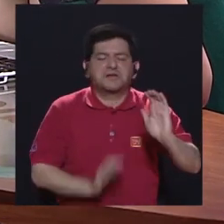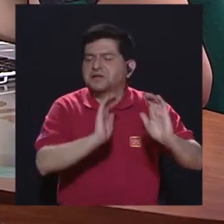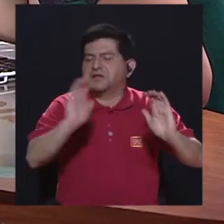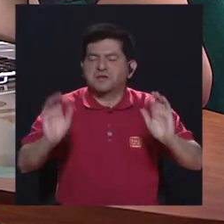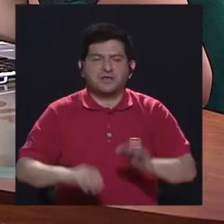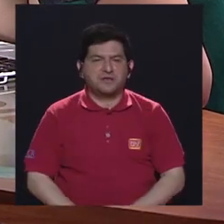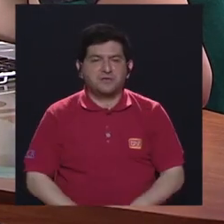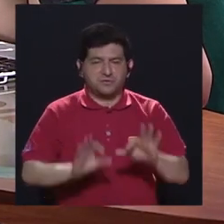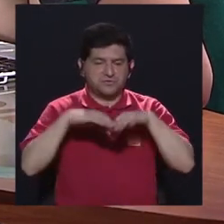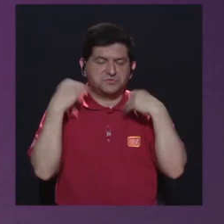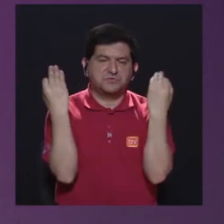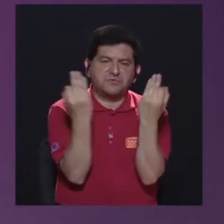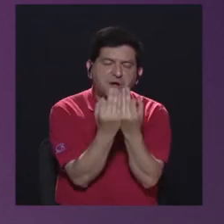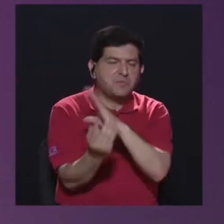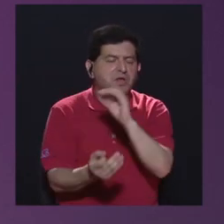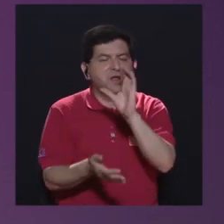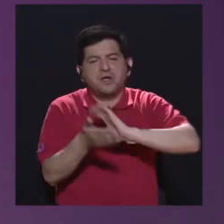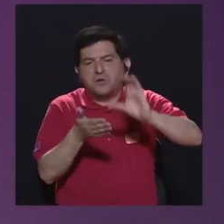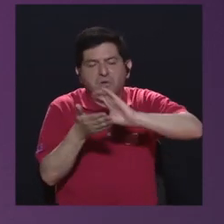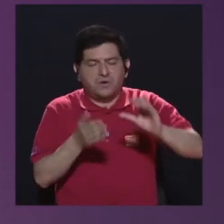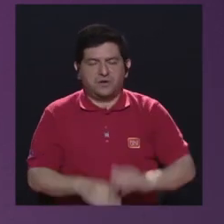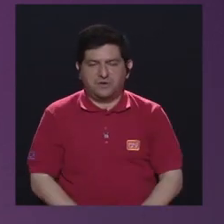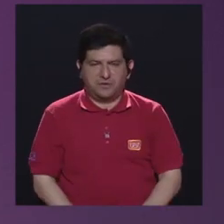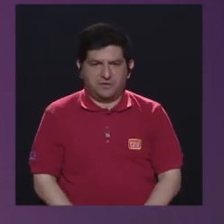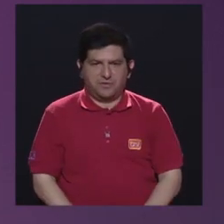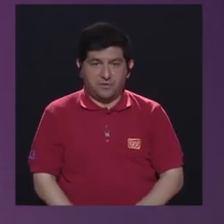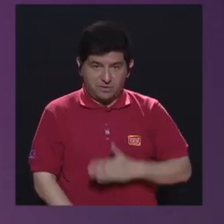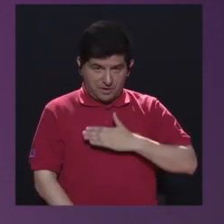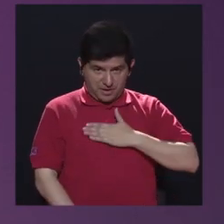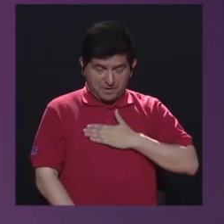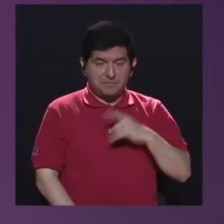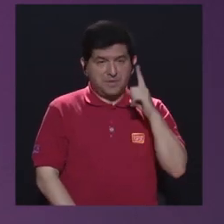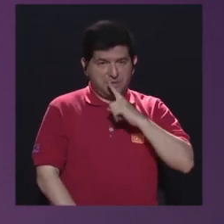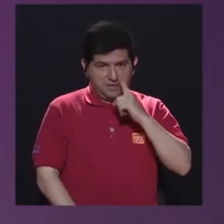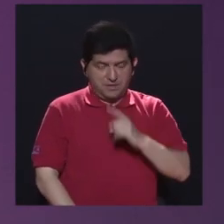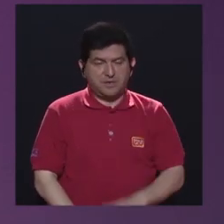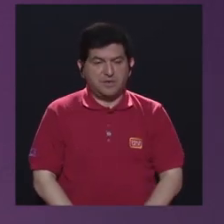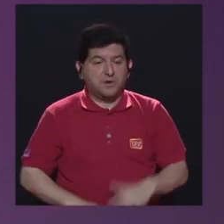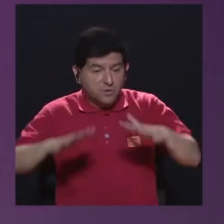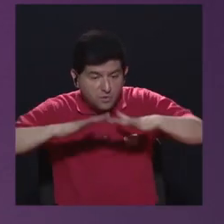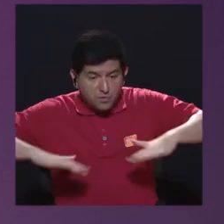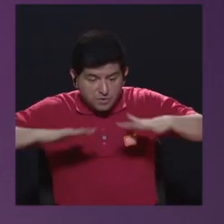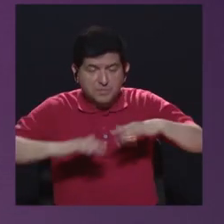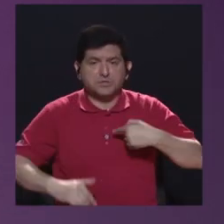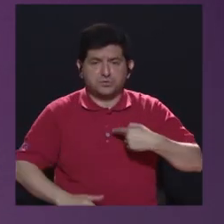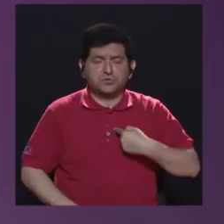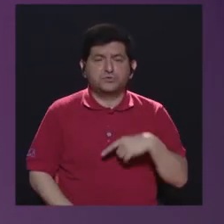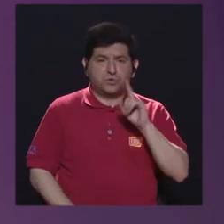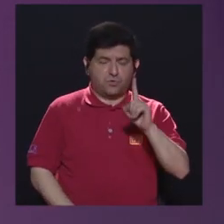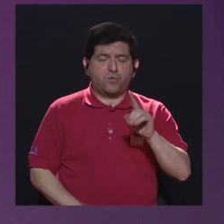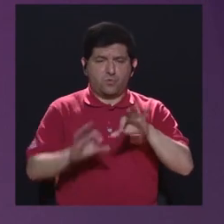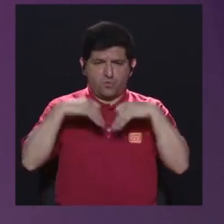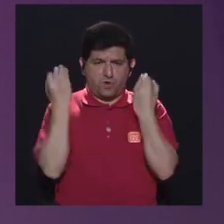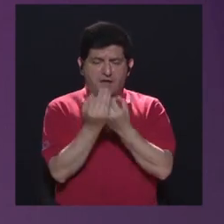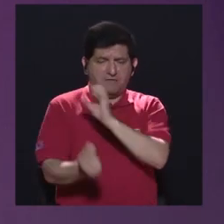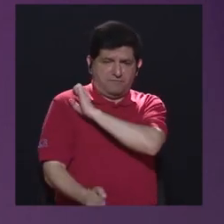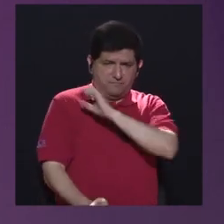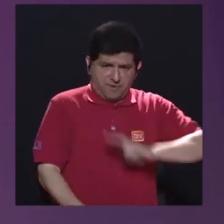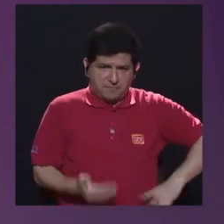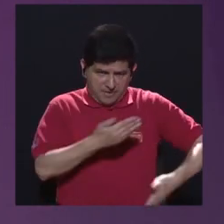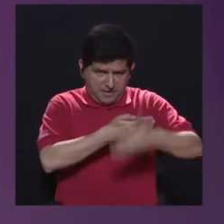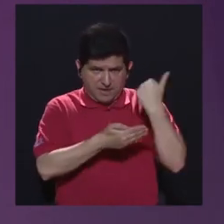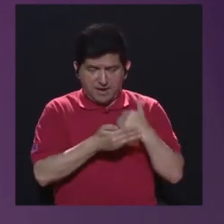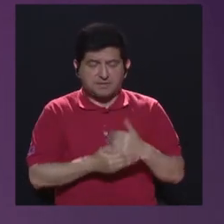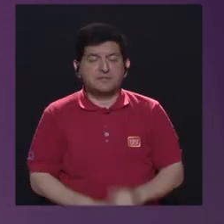la familia y en el colegio. Y para mí la prostitución ha sido una instancia, viniendo de una familia evangélica, para mí la prostitución ha sido